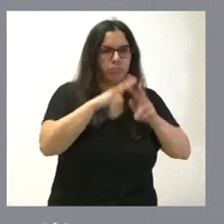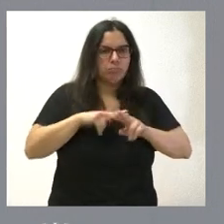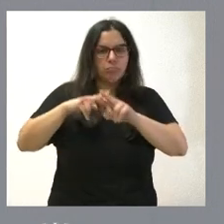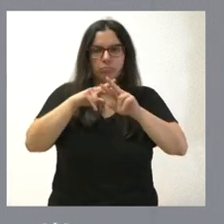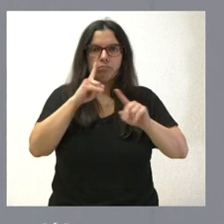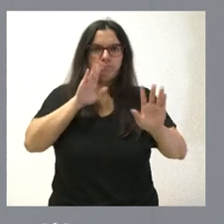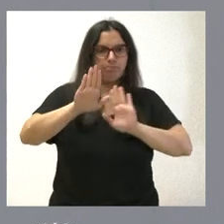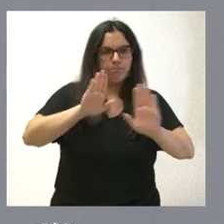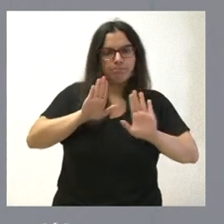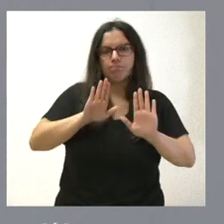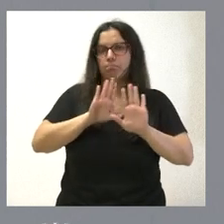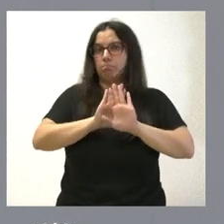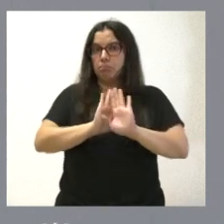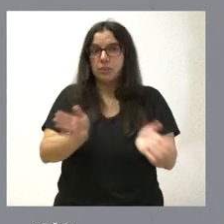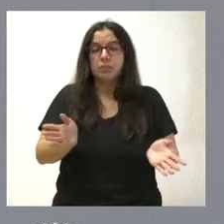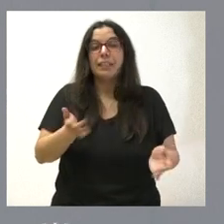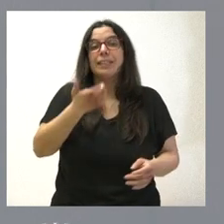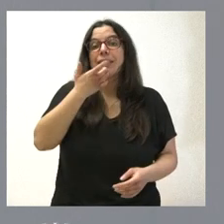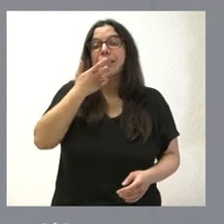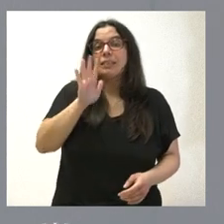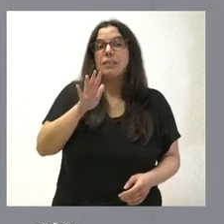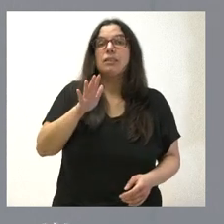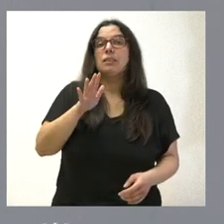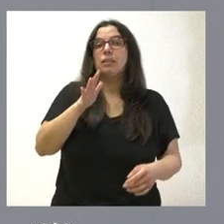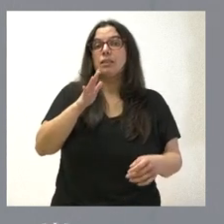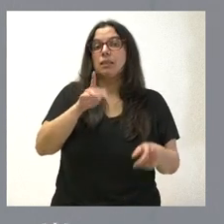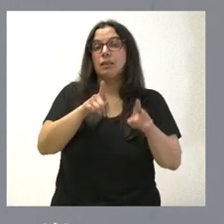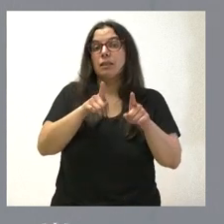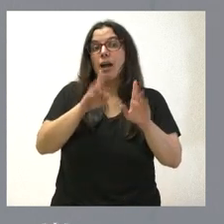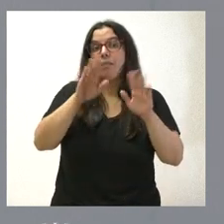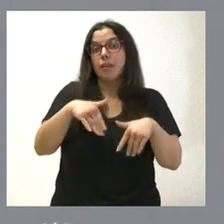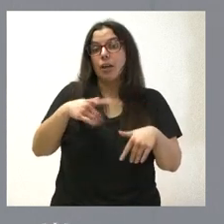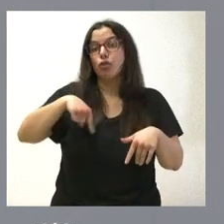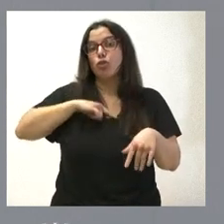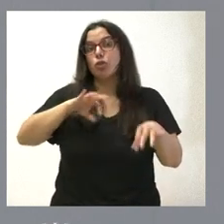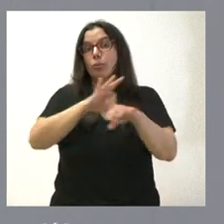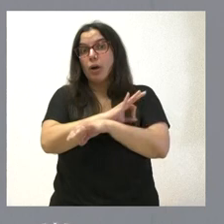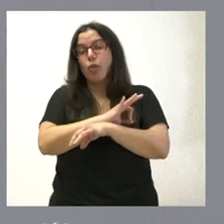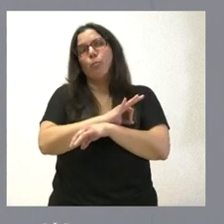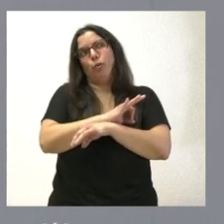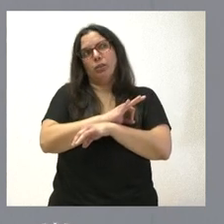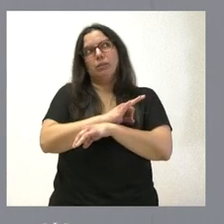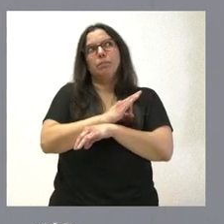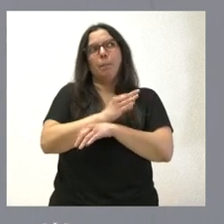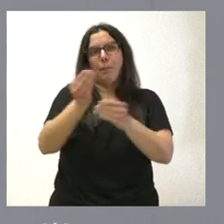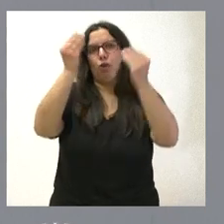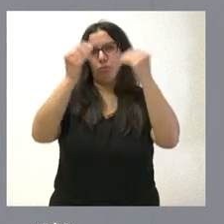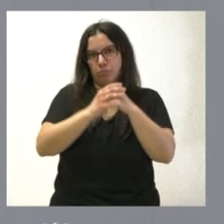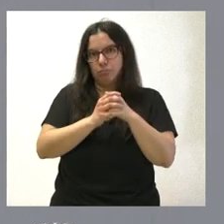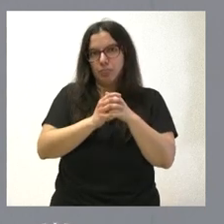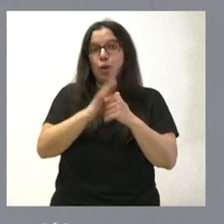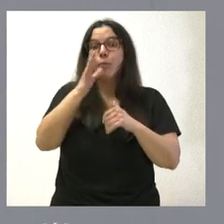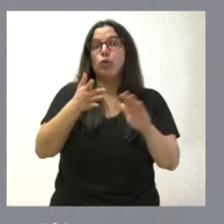previsiones ajustadas a la realidad y se acaso como el año anterior si nos hemos equivocado sea nos hemos equivocado por debajo porque nuestras